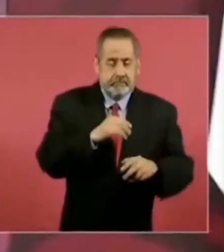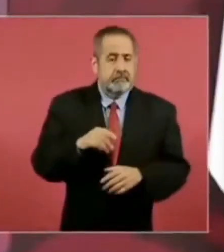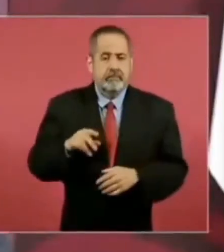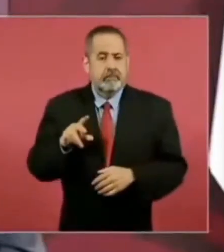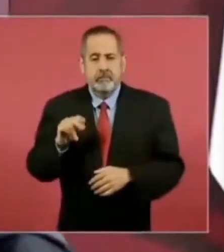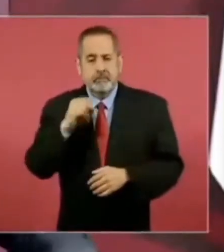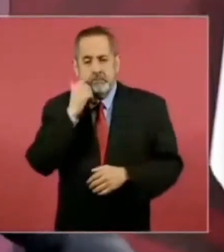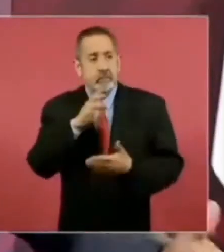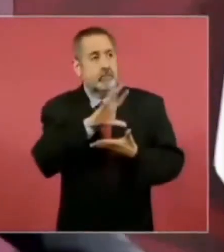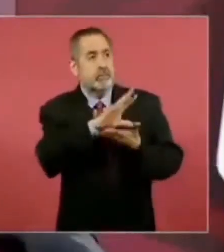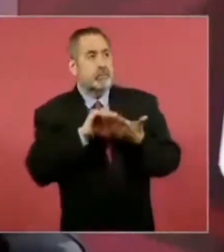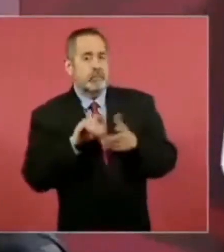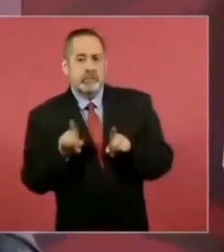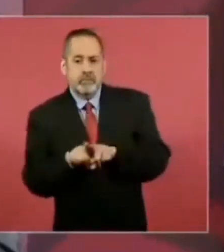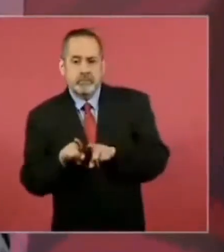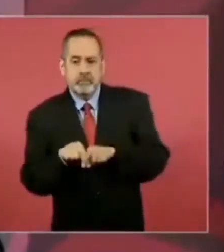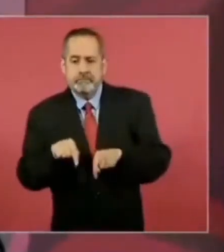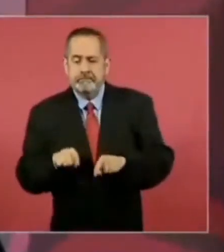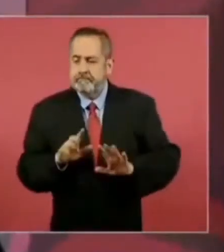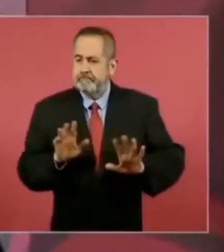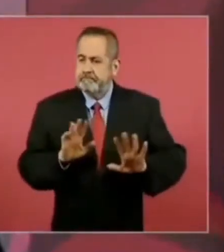no queremos que se extienda.